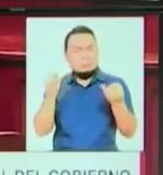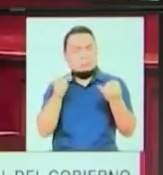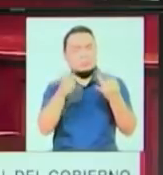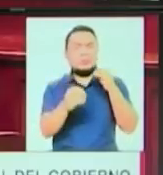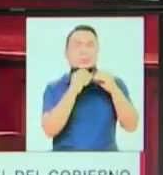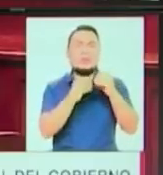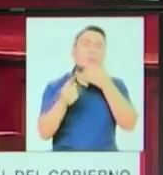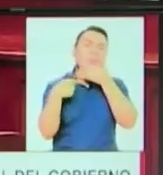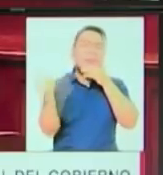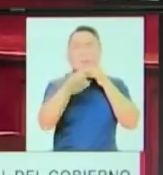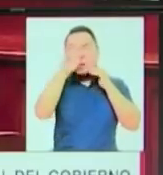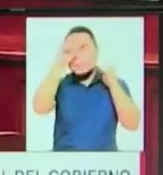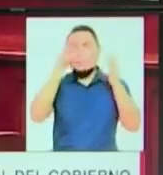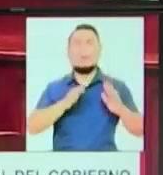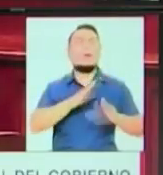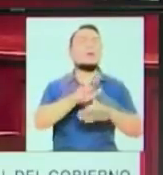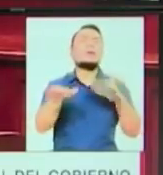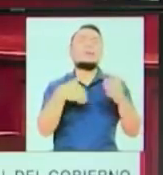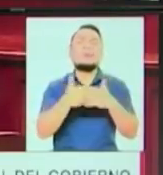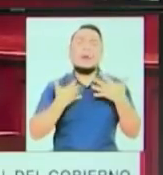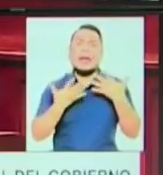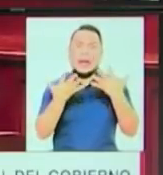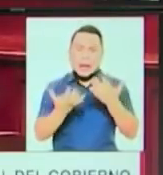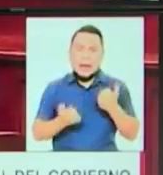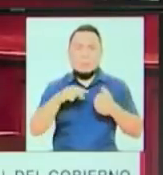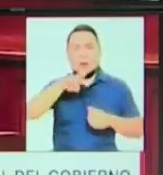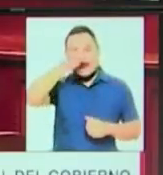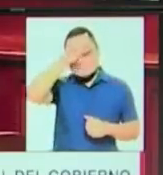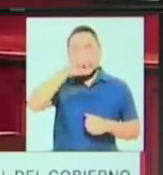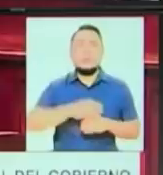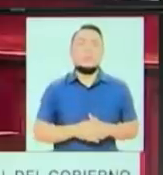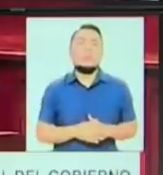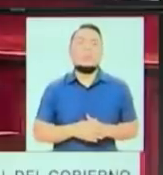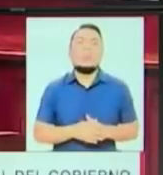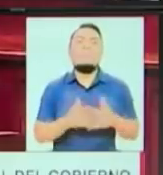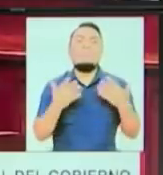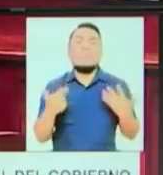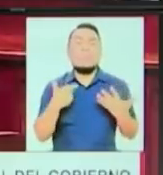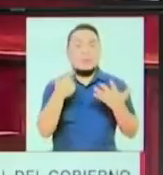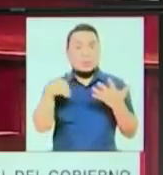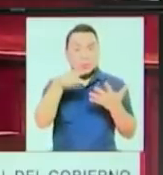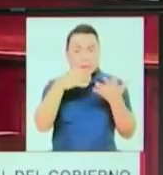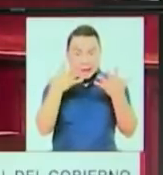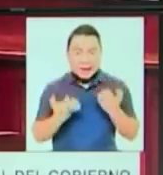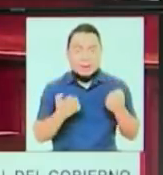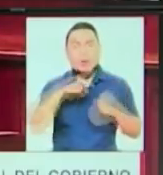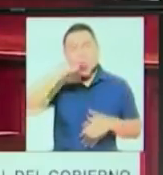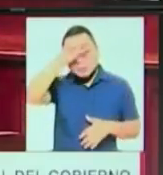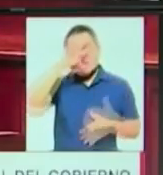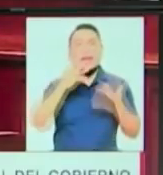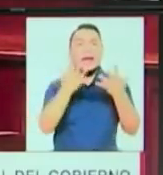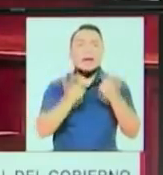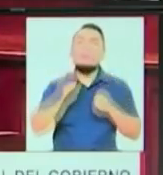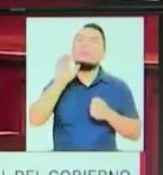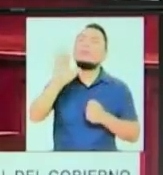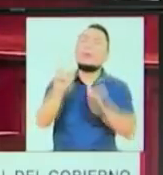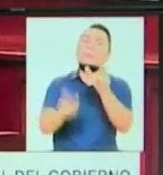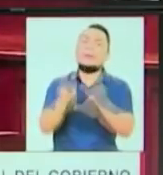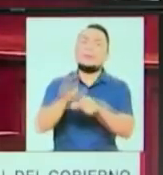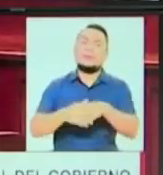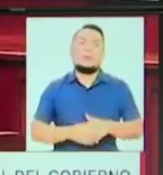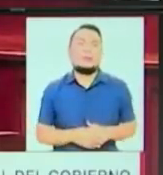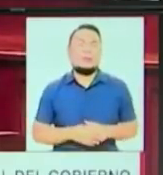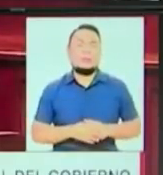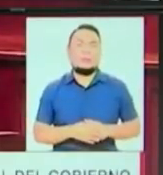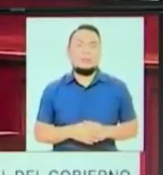más consumo que una familia. Es decir, un telar, una empresa que hace cerámicas, tiene que cambiar la matriz energética, y para poder hacer eso tienen que